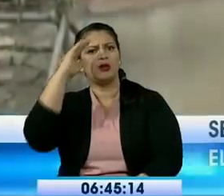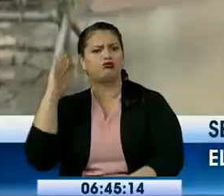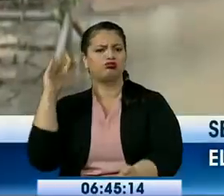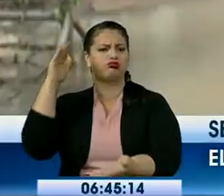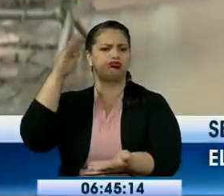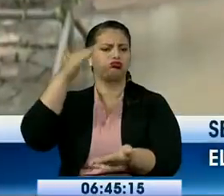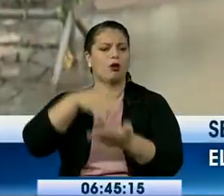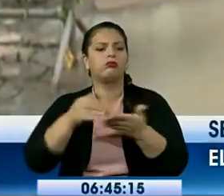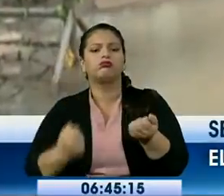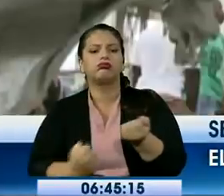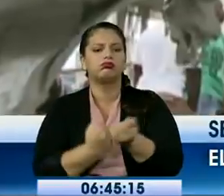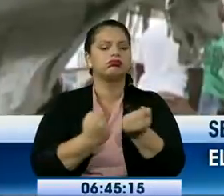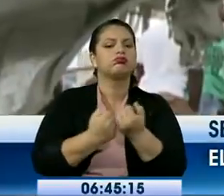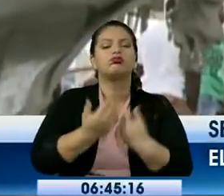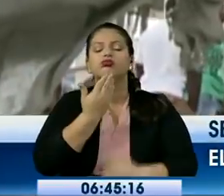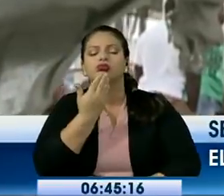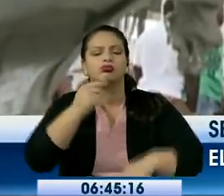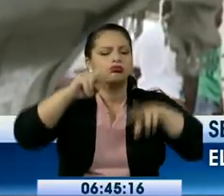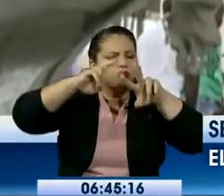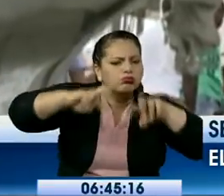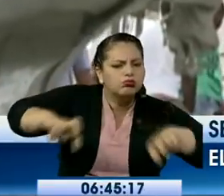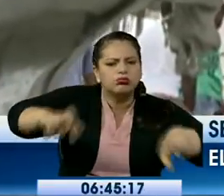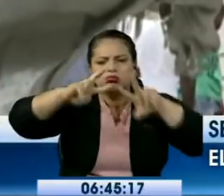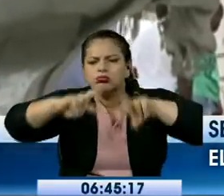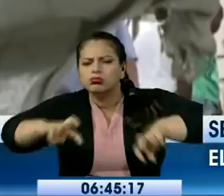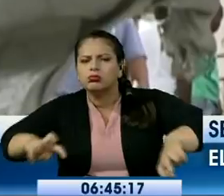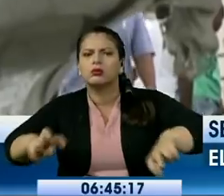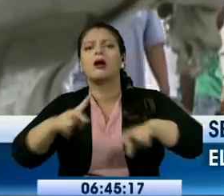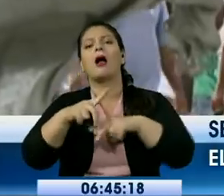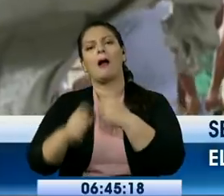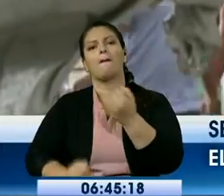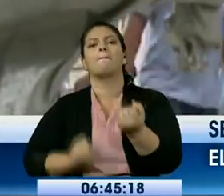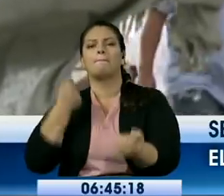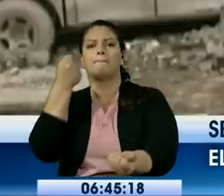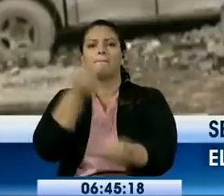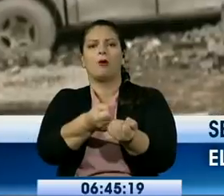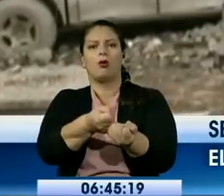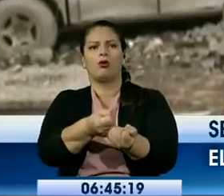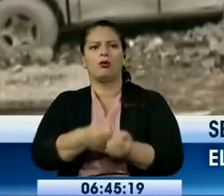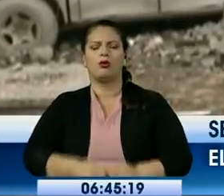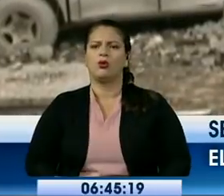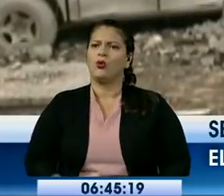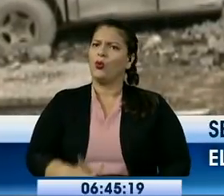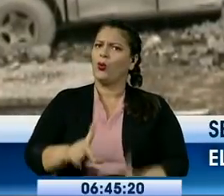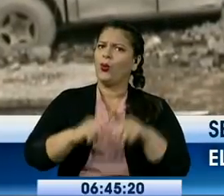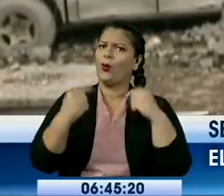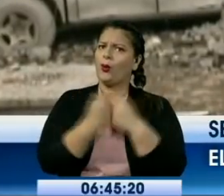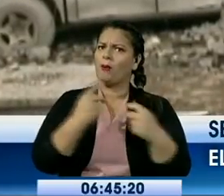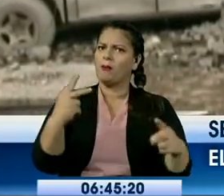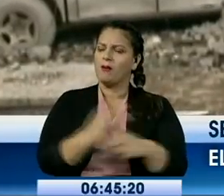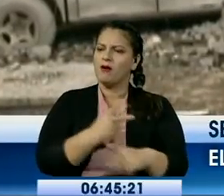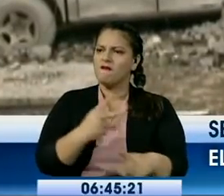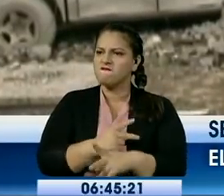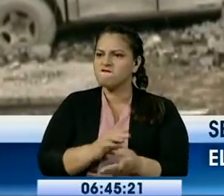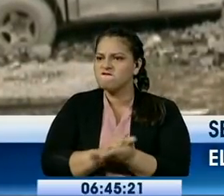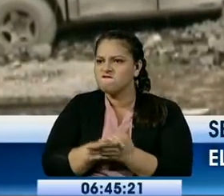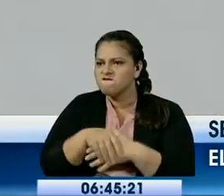el vecino país y primero en Ecuador. Así todos trabajan para evitar que el hecho criminal no se vuelva a repetir en el